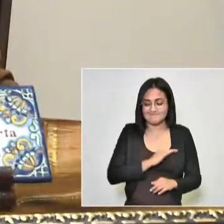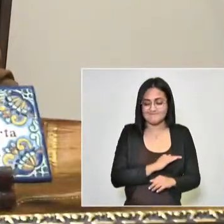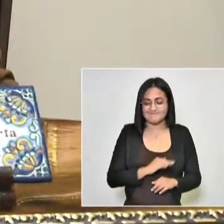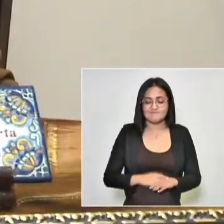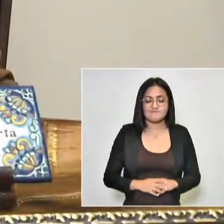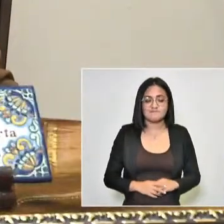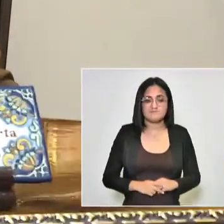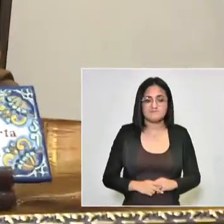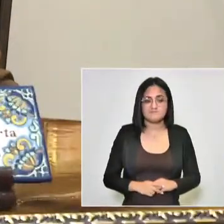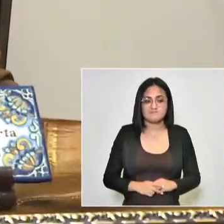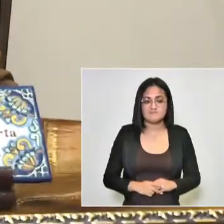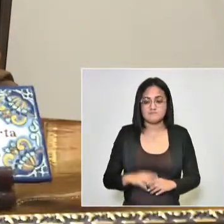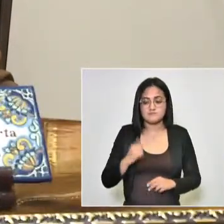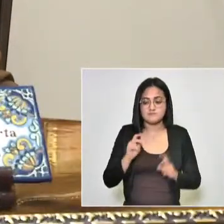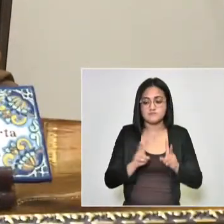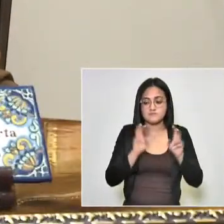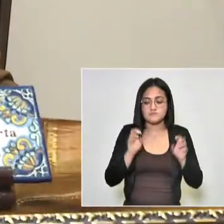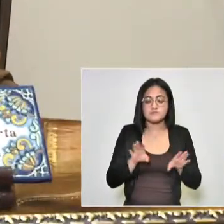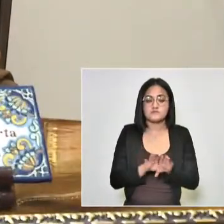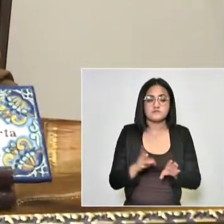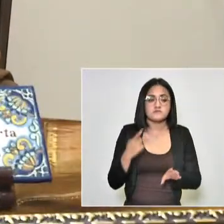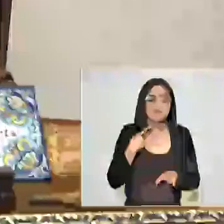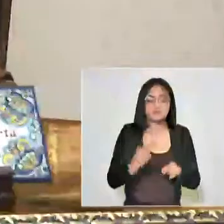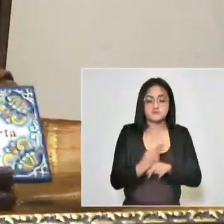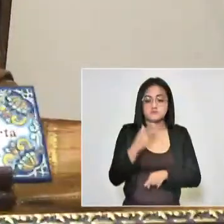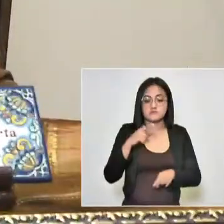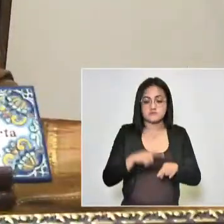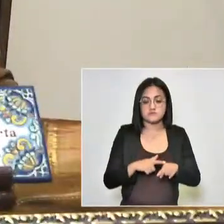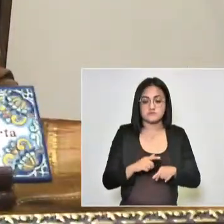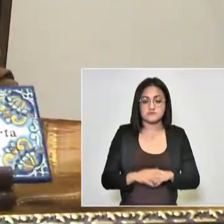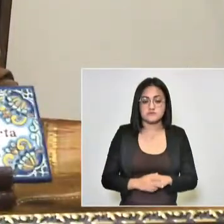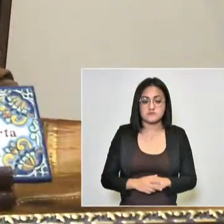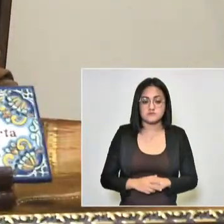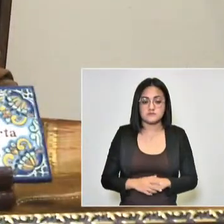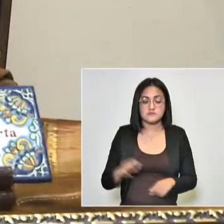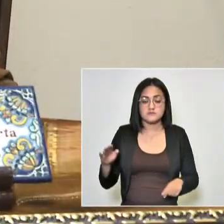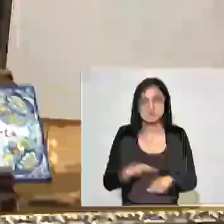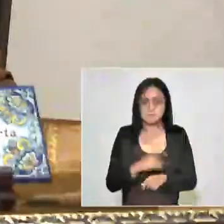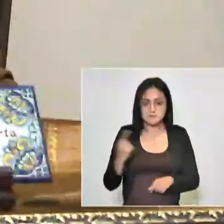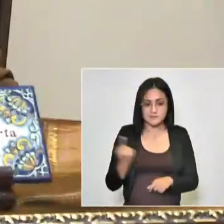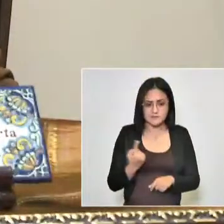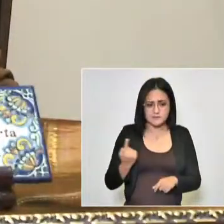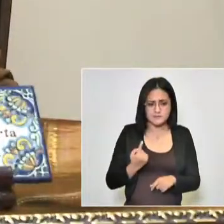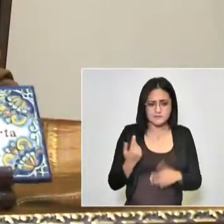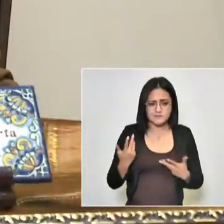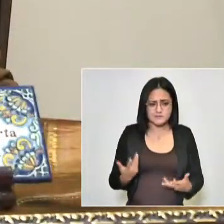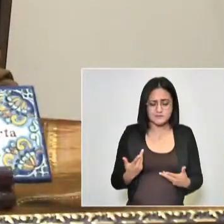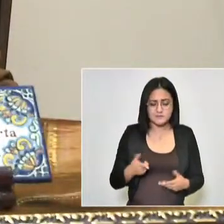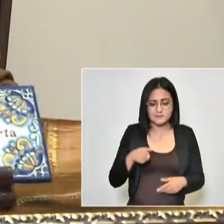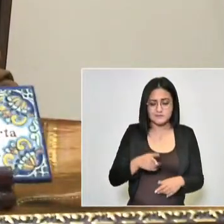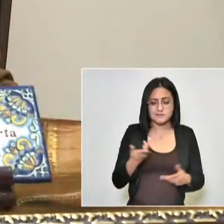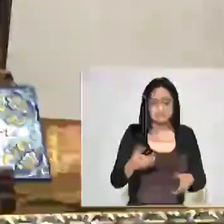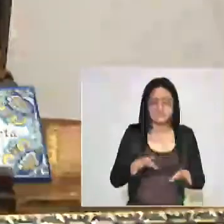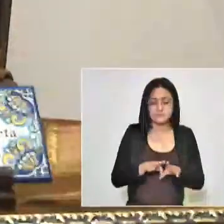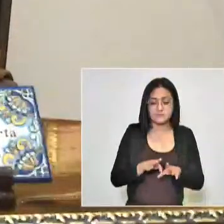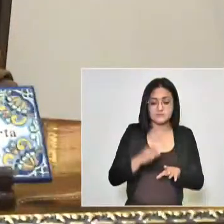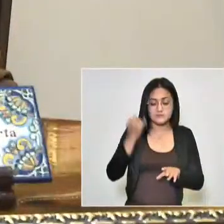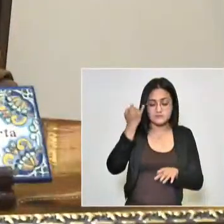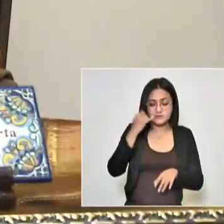Ningún tema de política nacional, porque El ingeniero es muy